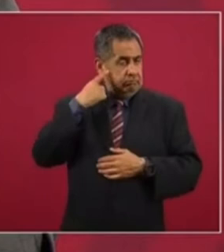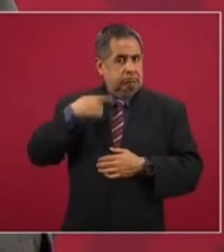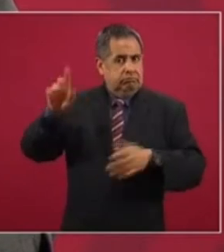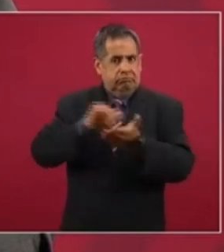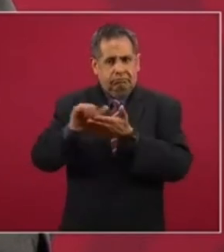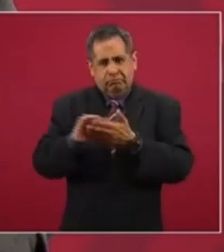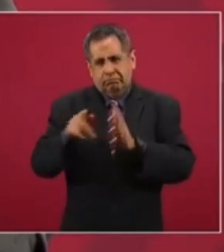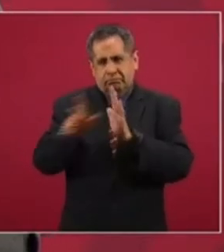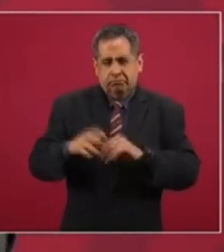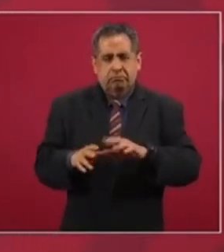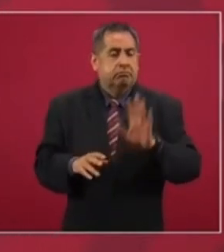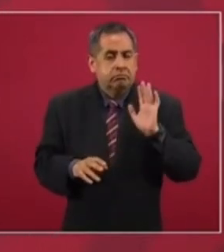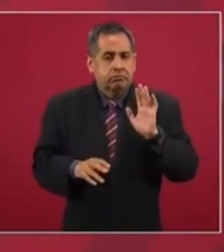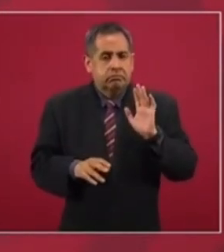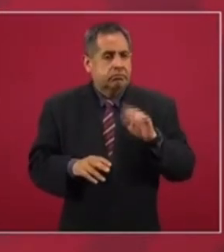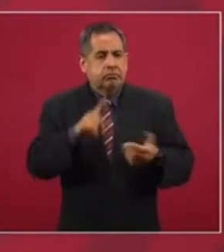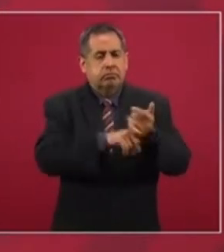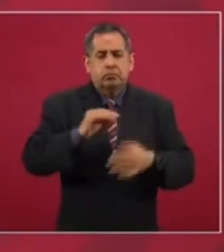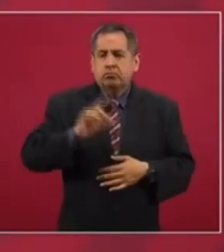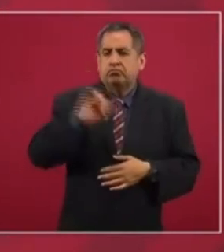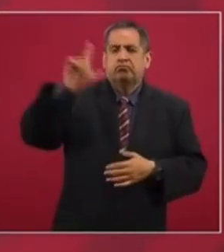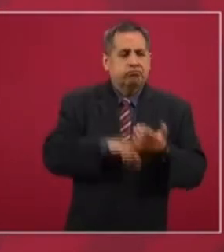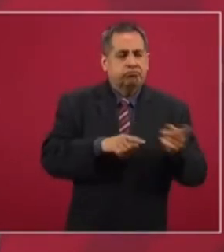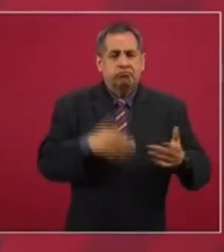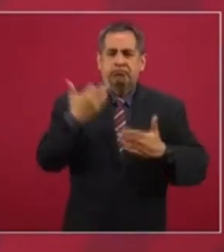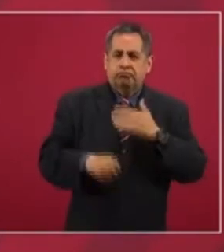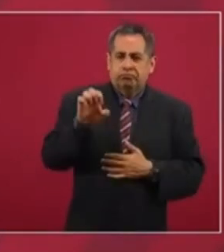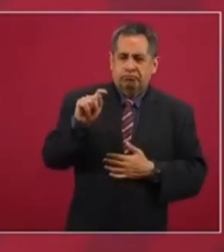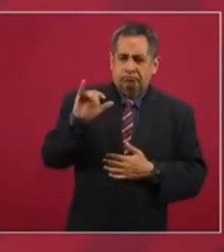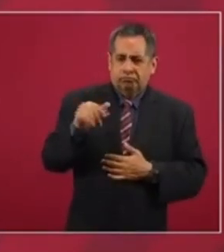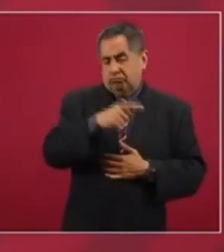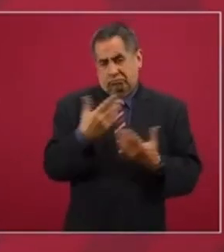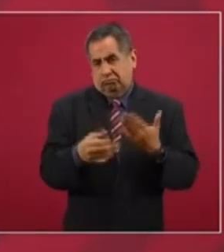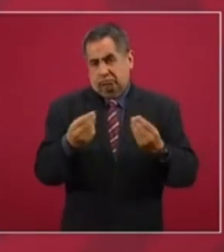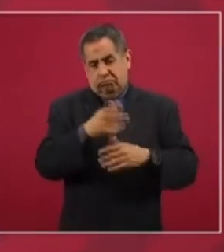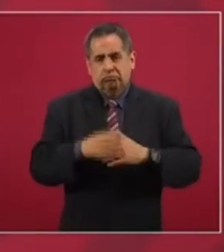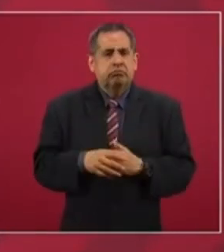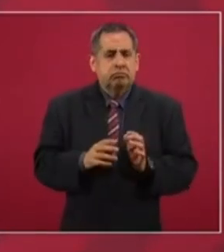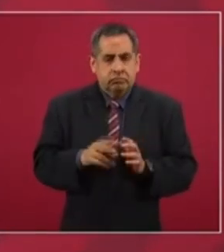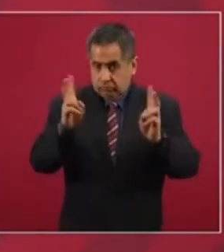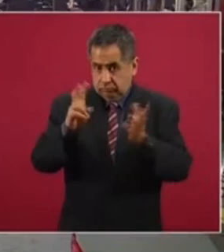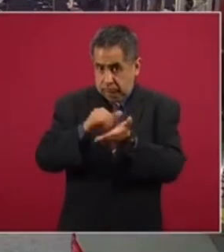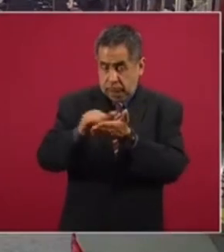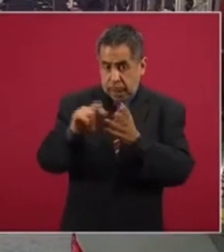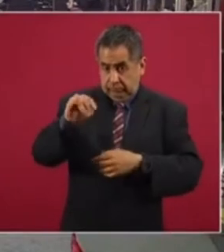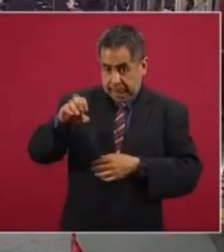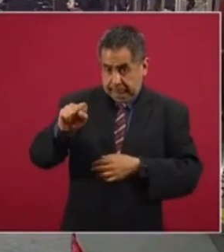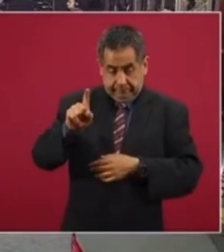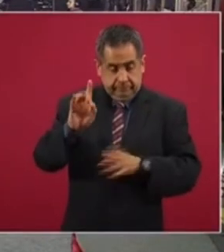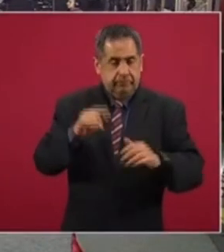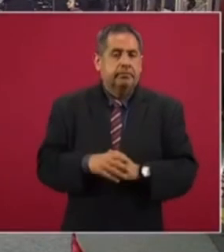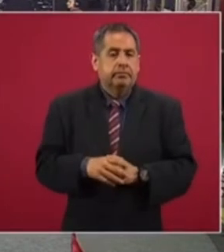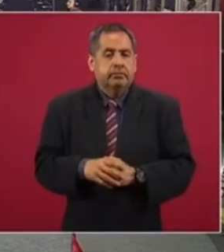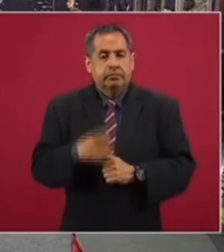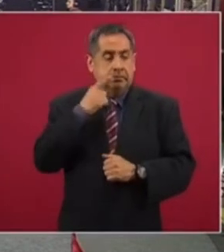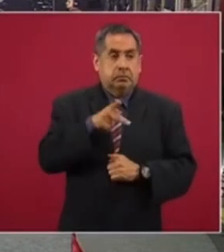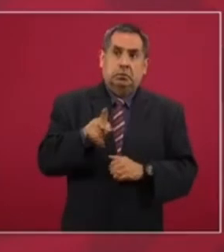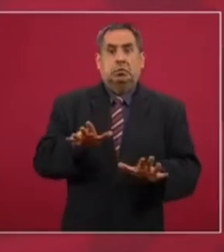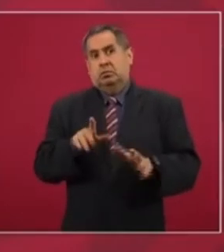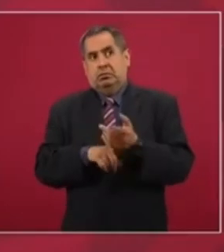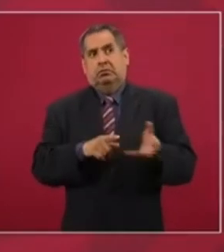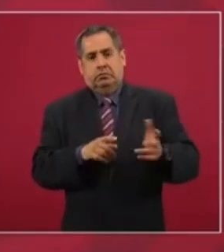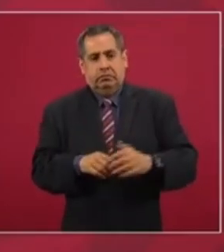Pero mienten. Pero no tienen profesionalismo, y le falta ética, sobre todo. Estamos hablando del New York Times. Sí. O sea, porque la pantalla,